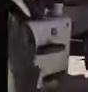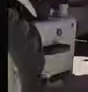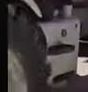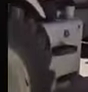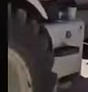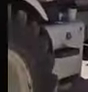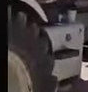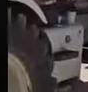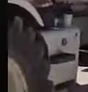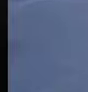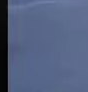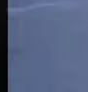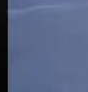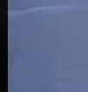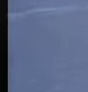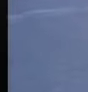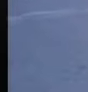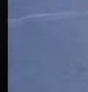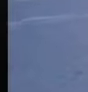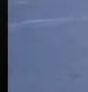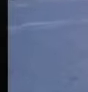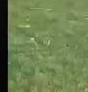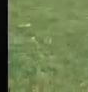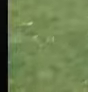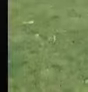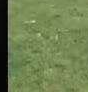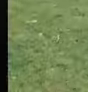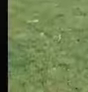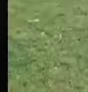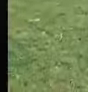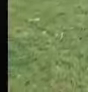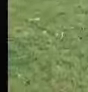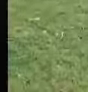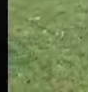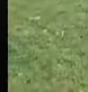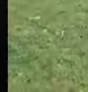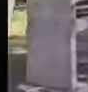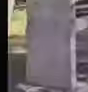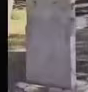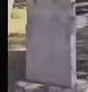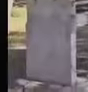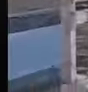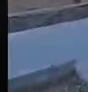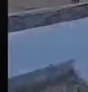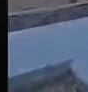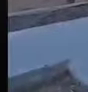servicios, saneando las cuentas económica y financieramente y acercándonos a los